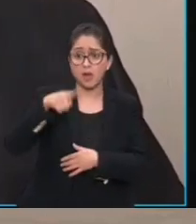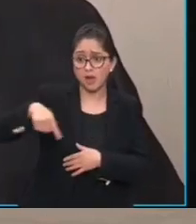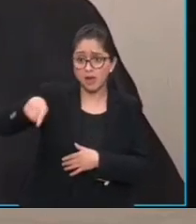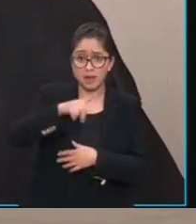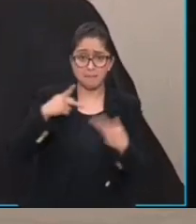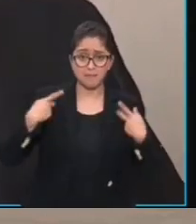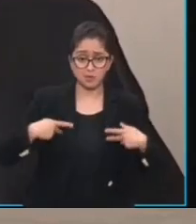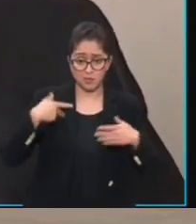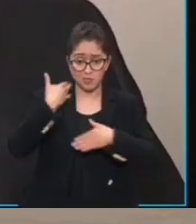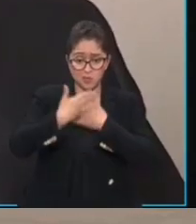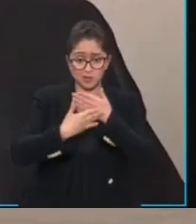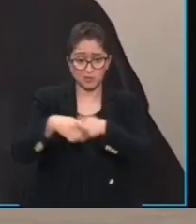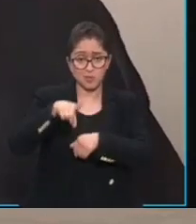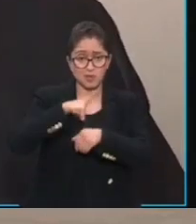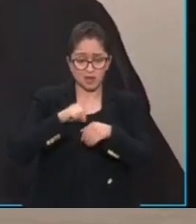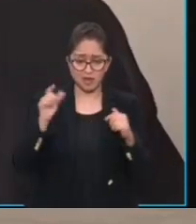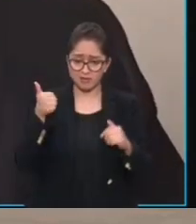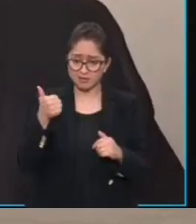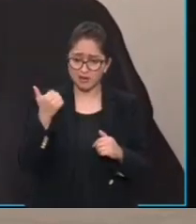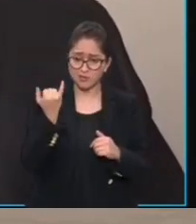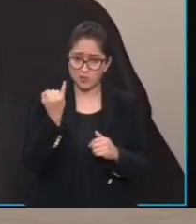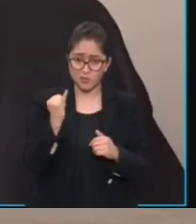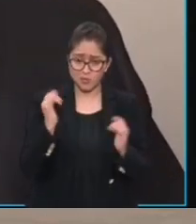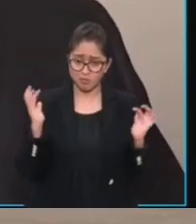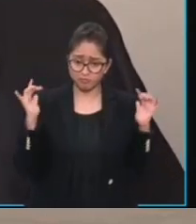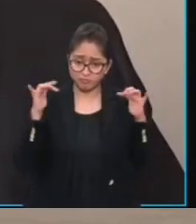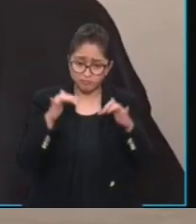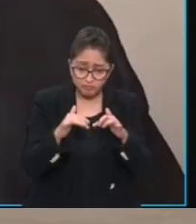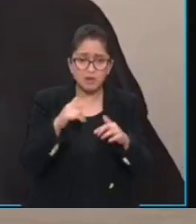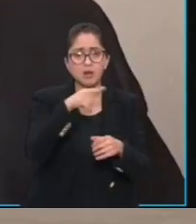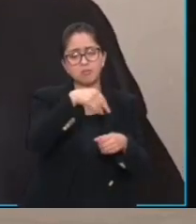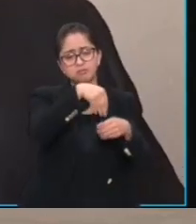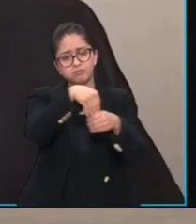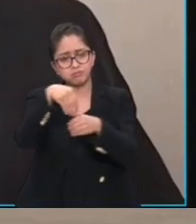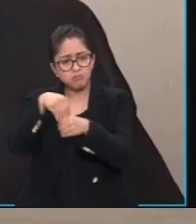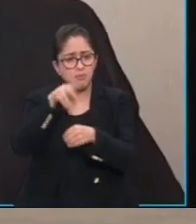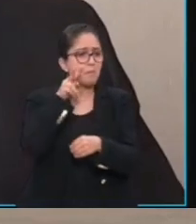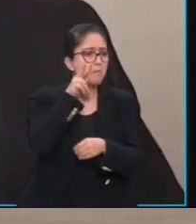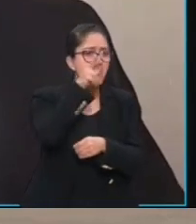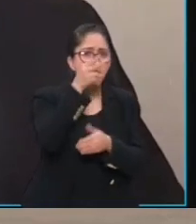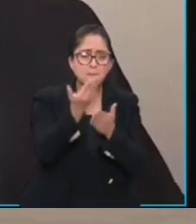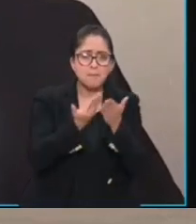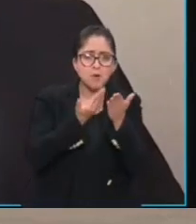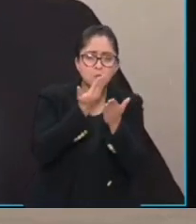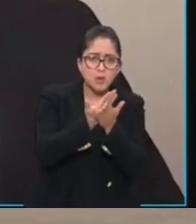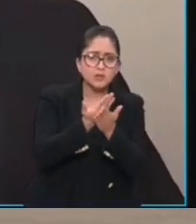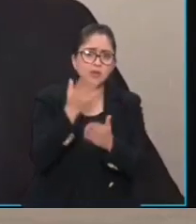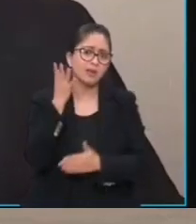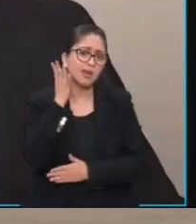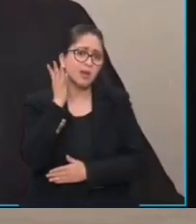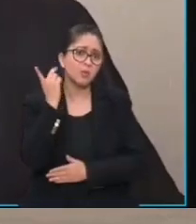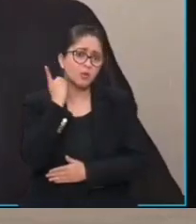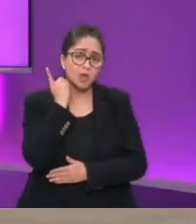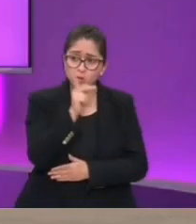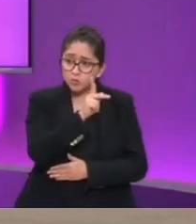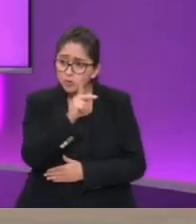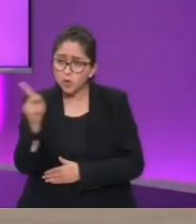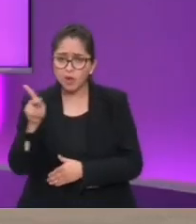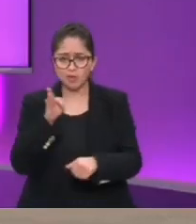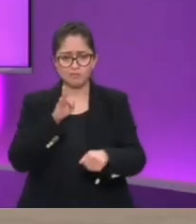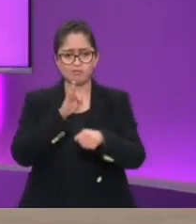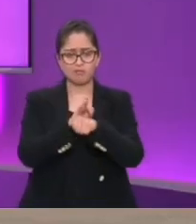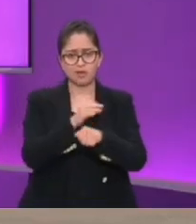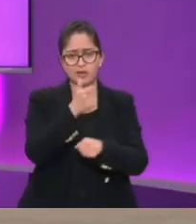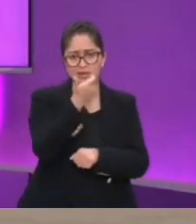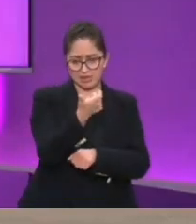a votar el 6 de junio por mejores propuestas, por diputados y diputadas que realmente defiendan el presupuesto de salud. Es decir, ustedes